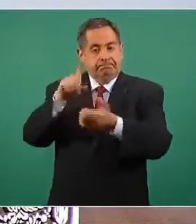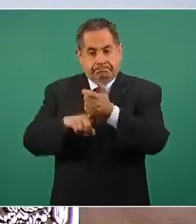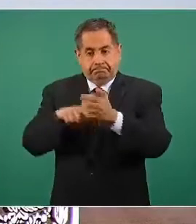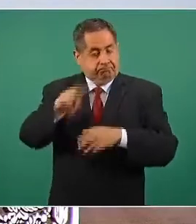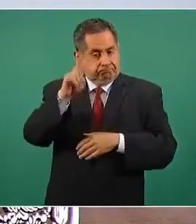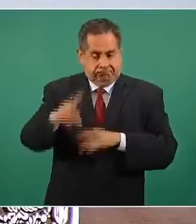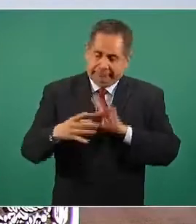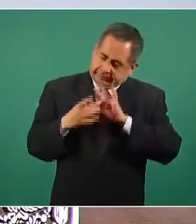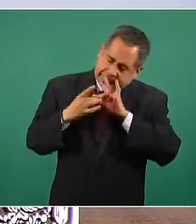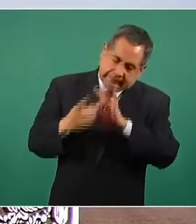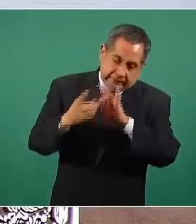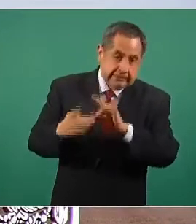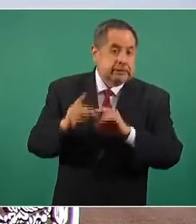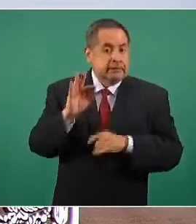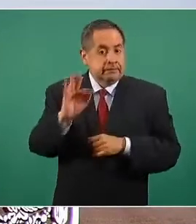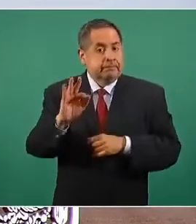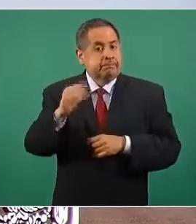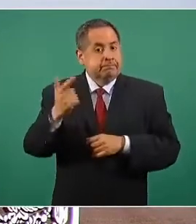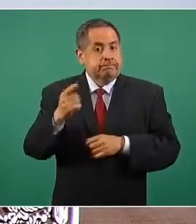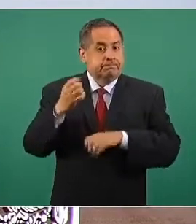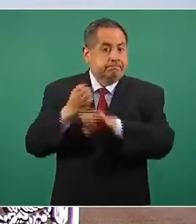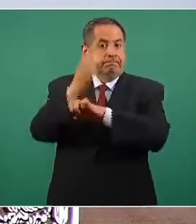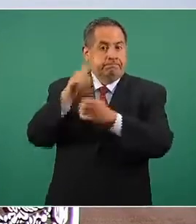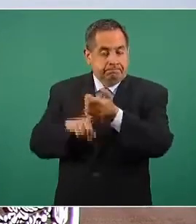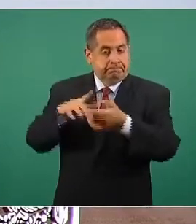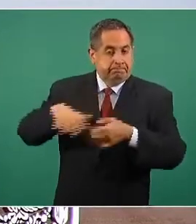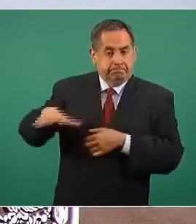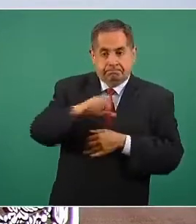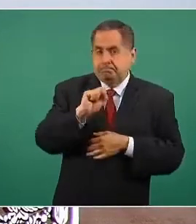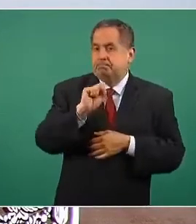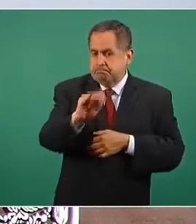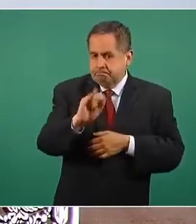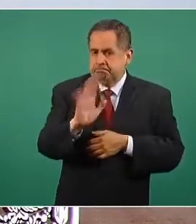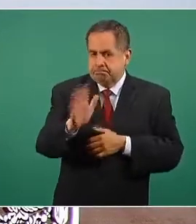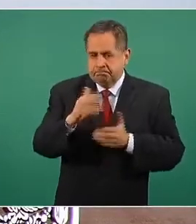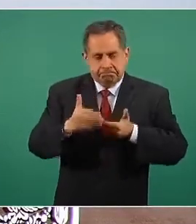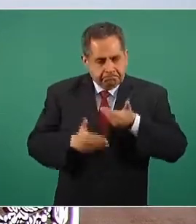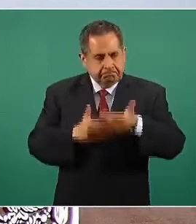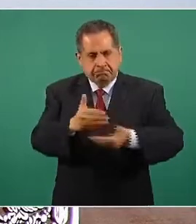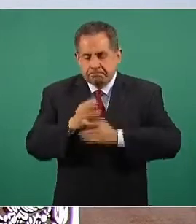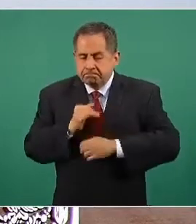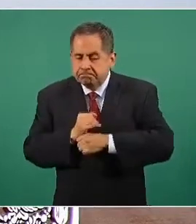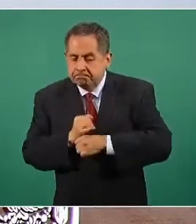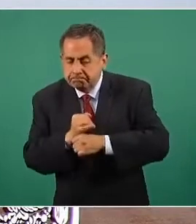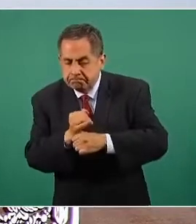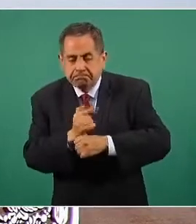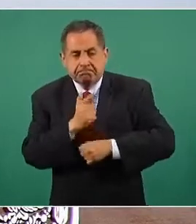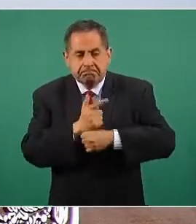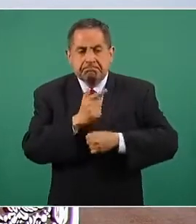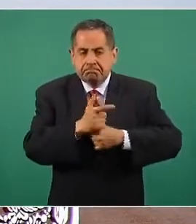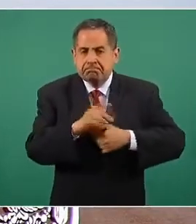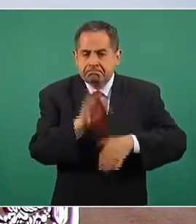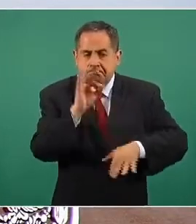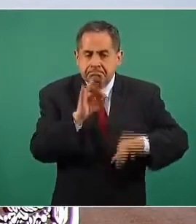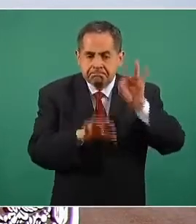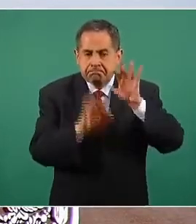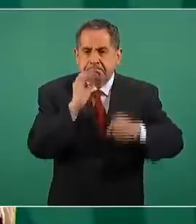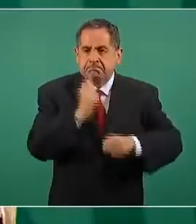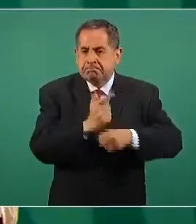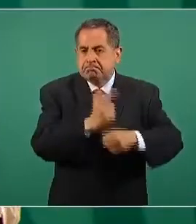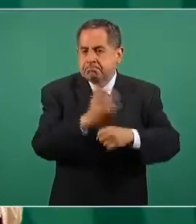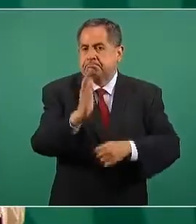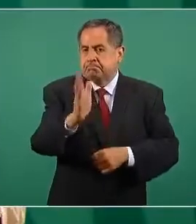estrecha comunicación con la Fiscalía del Estado, que sí se ha avanzado en las investigaciones, que también estamos por parte de